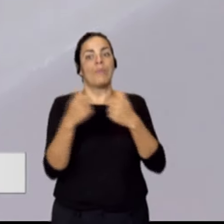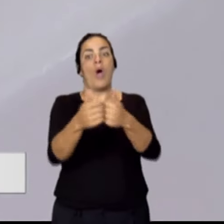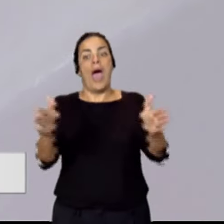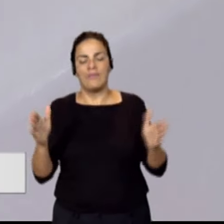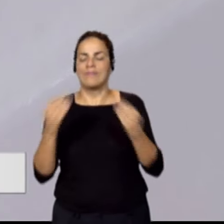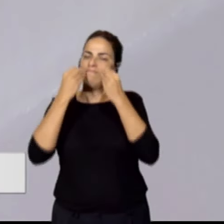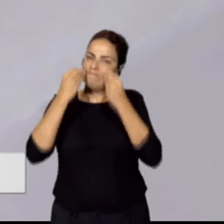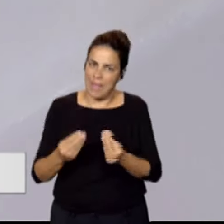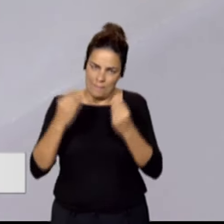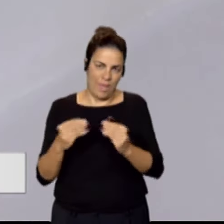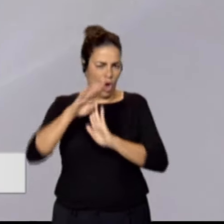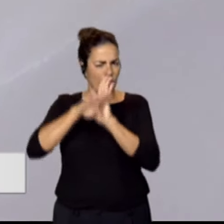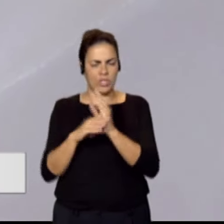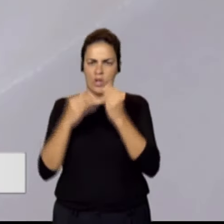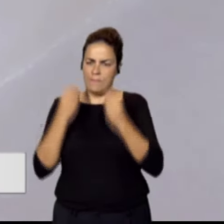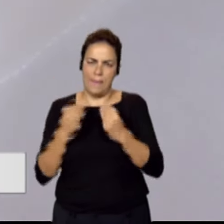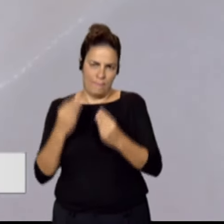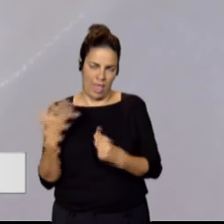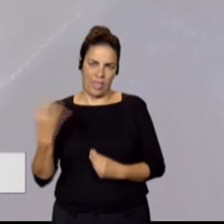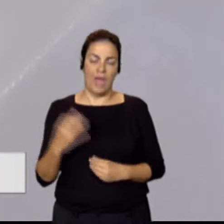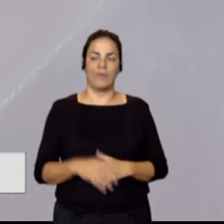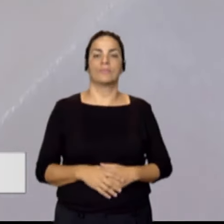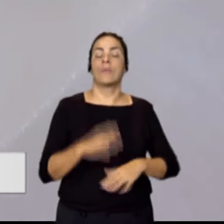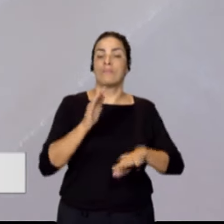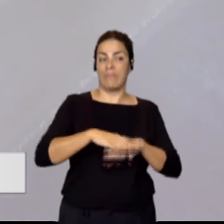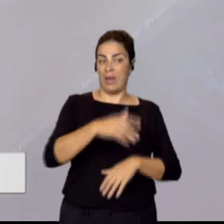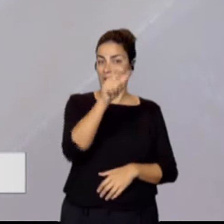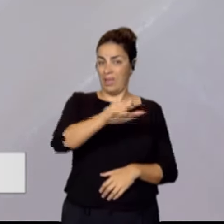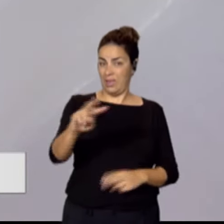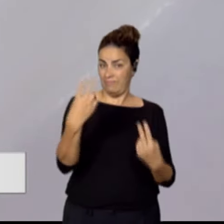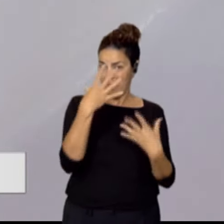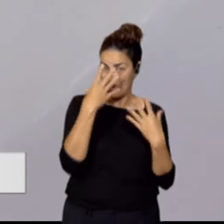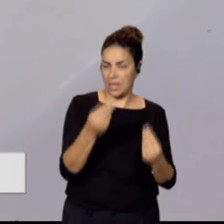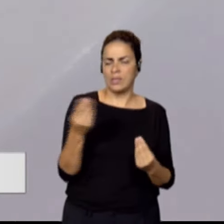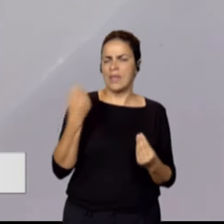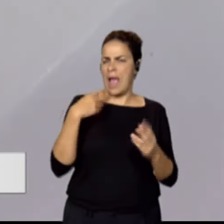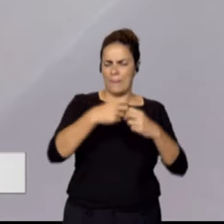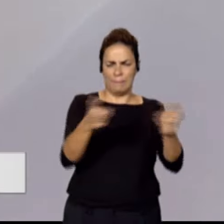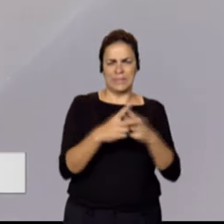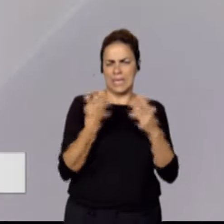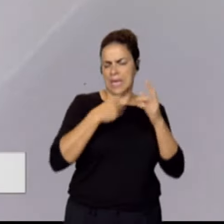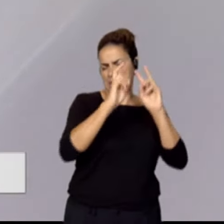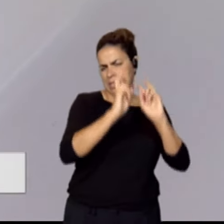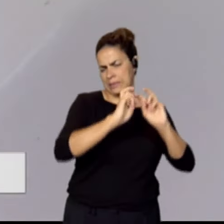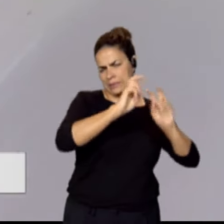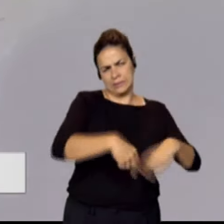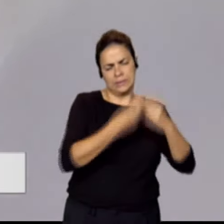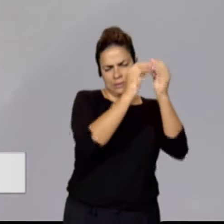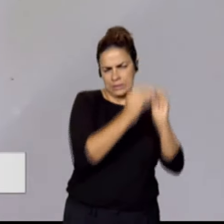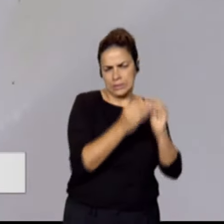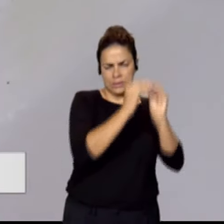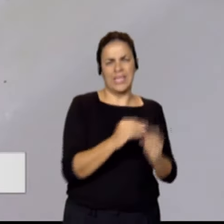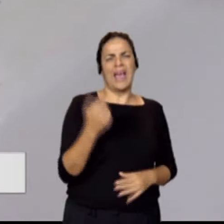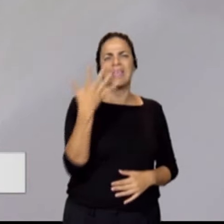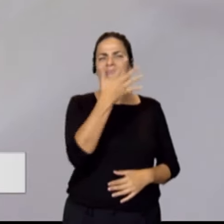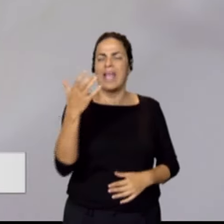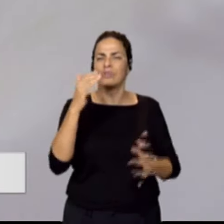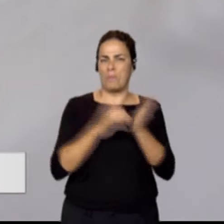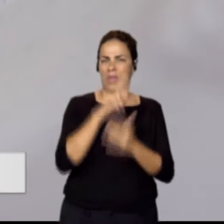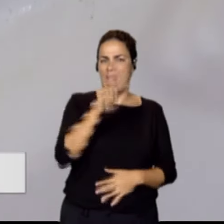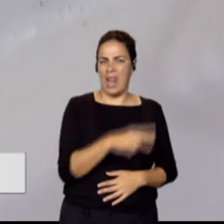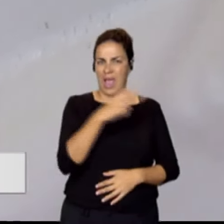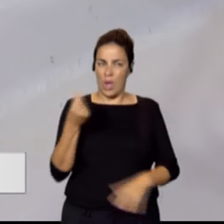espectadores lo entiendan la piscina ha estado en reparación se ha hay una inversión de más de 500,000 en la reparación de las dos instalaciones del vaso